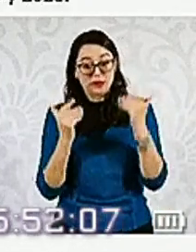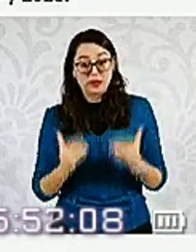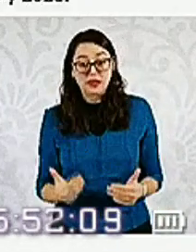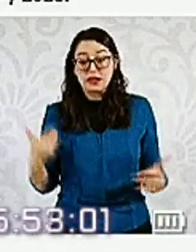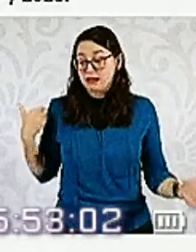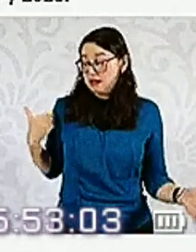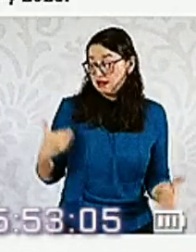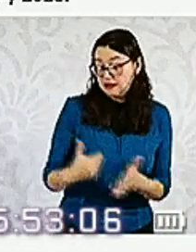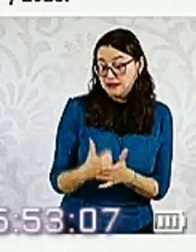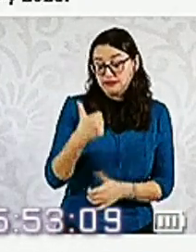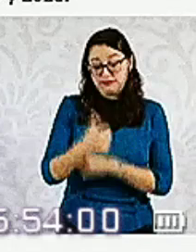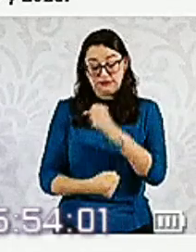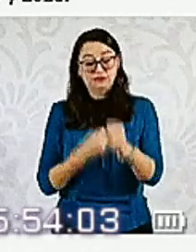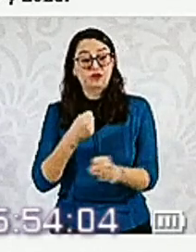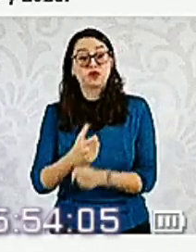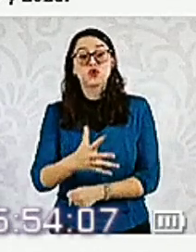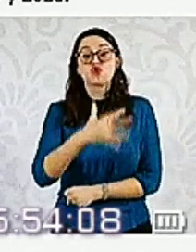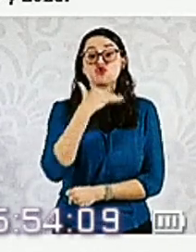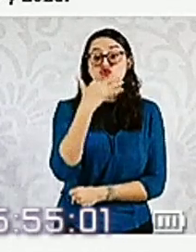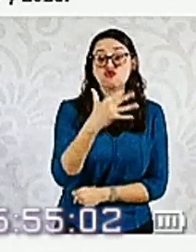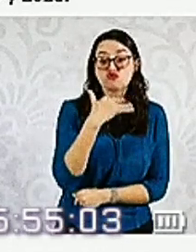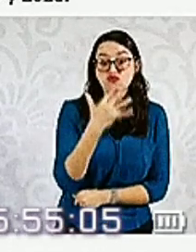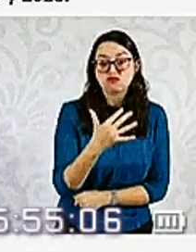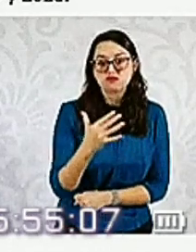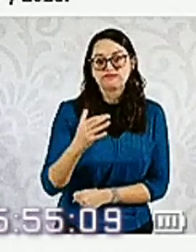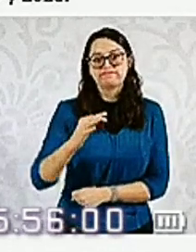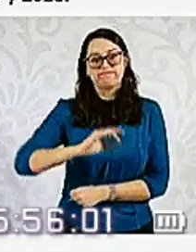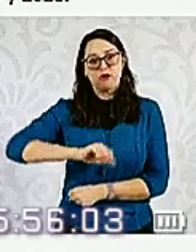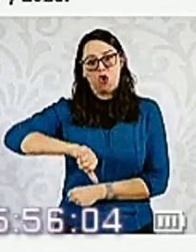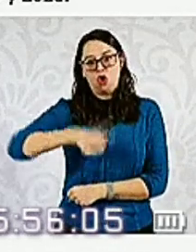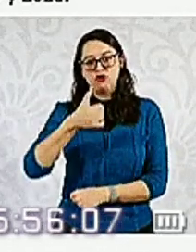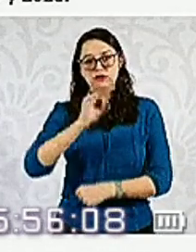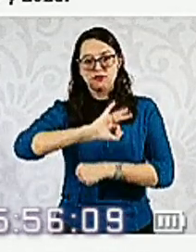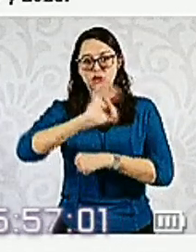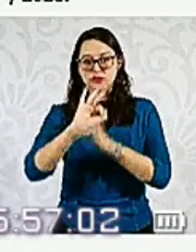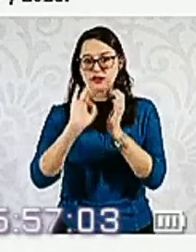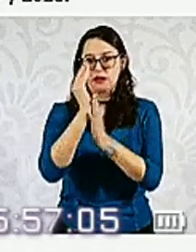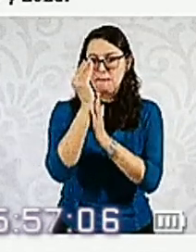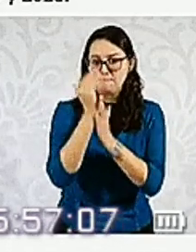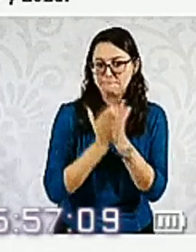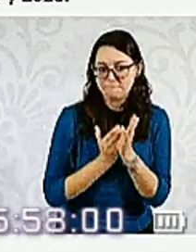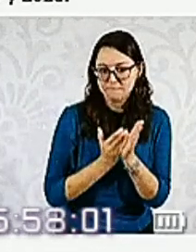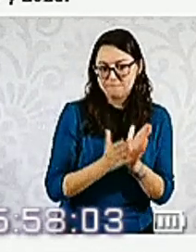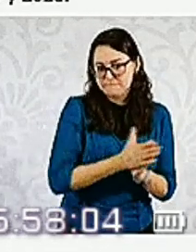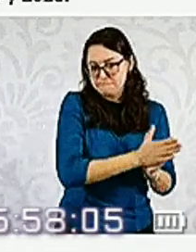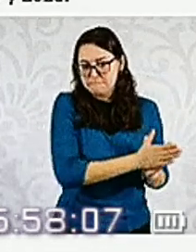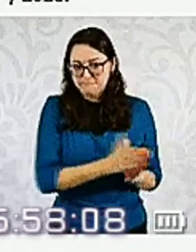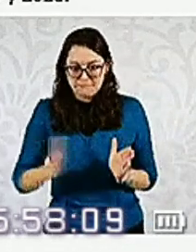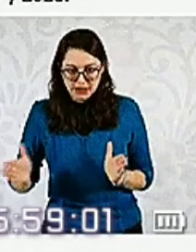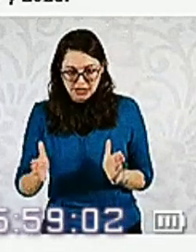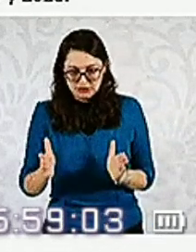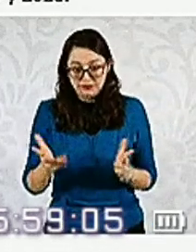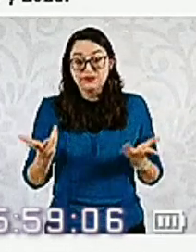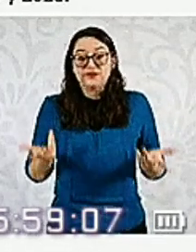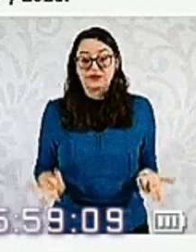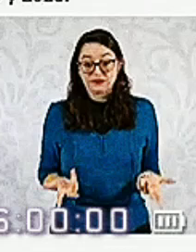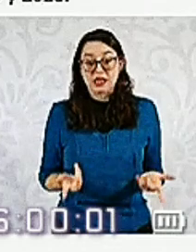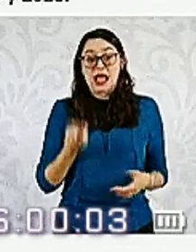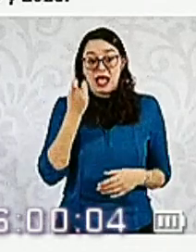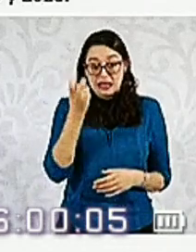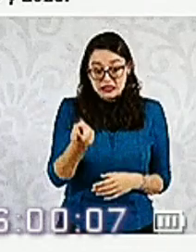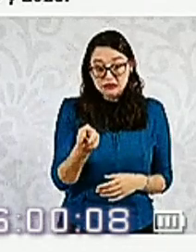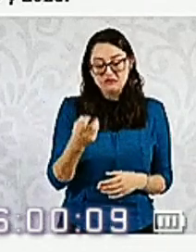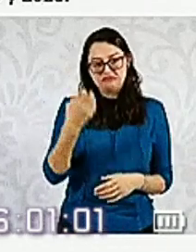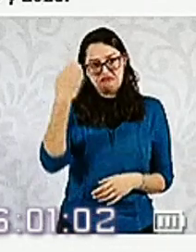11%. Es decir, de 15 de cada 100 que percibían o tenían una experiencia de un acto de corrupción en algún trámite con el gobierno,